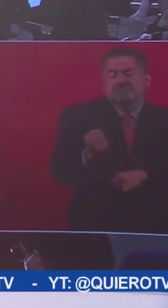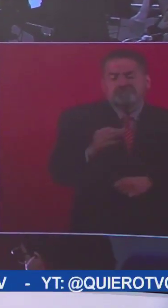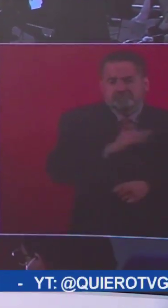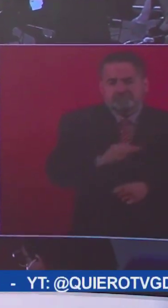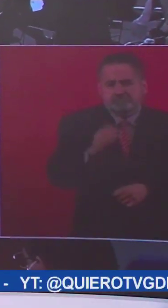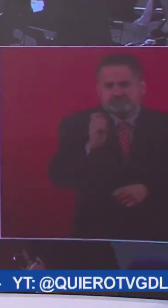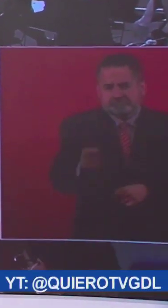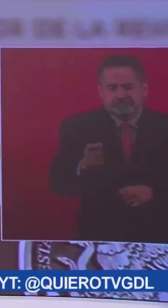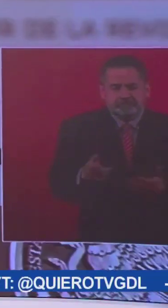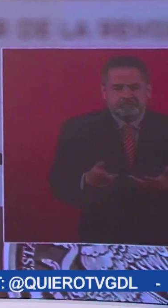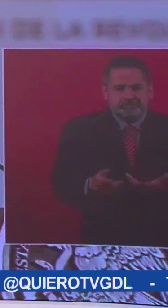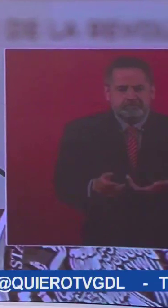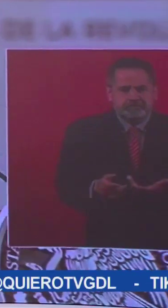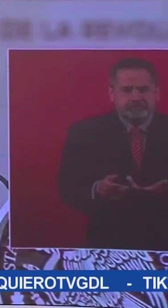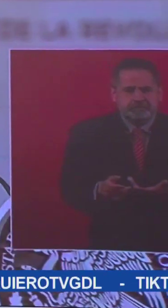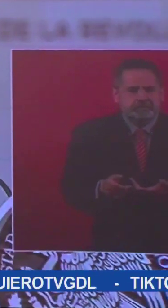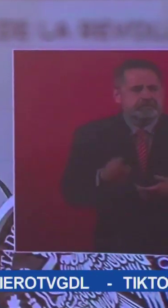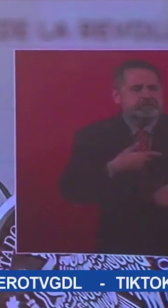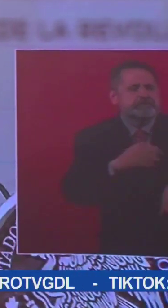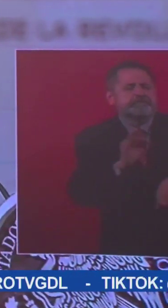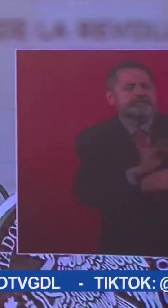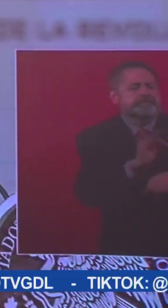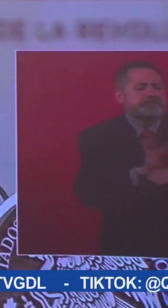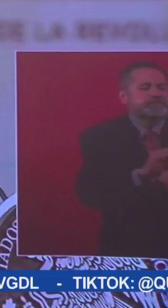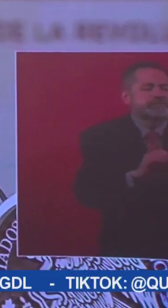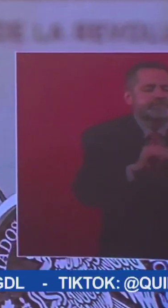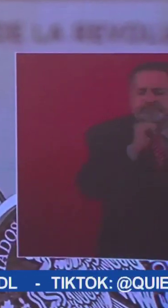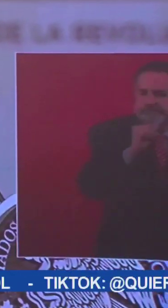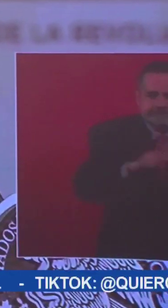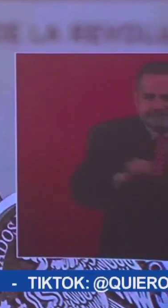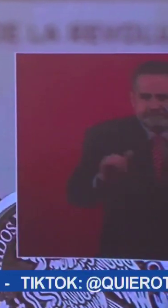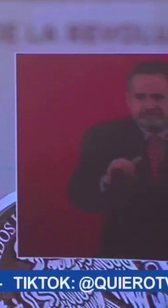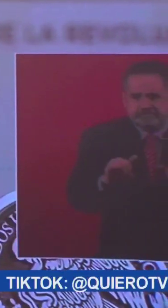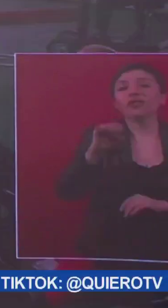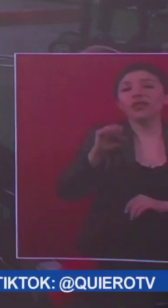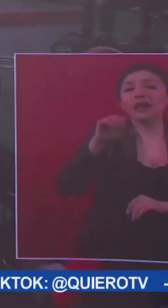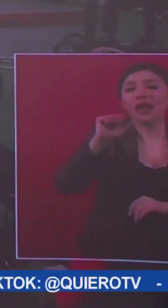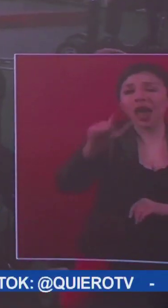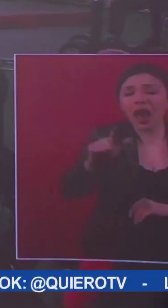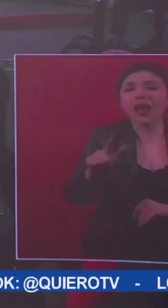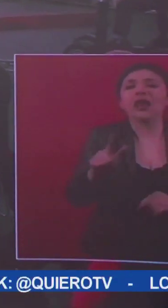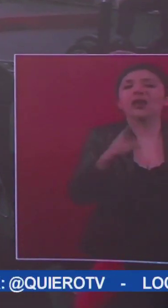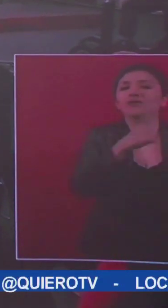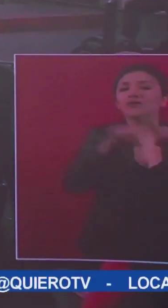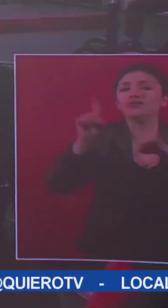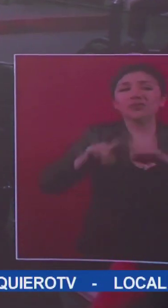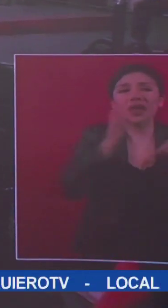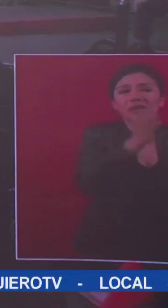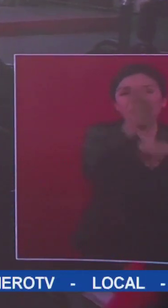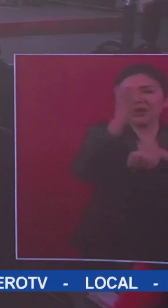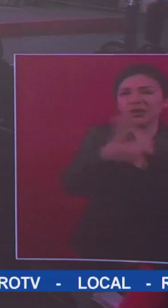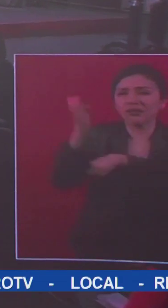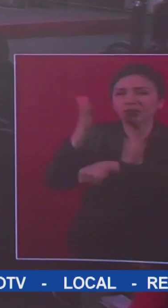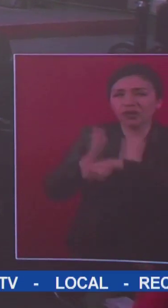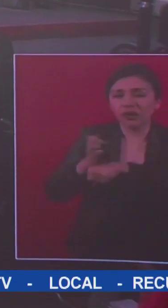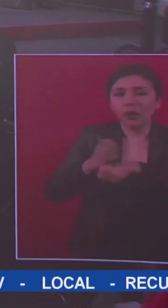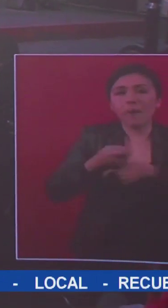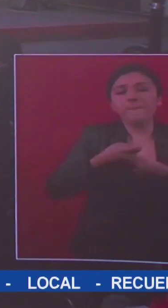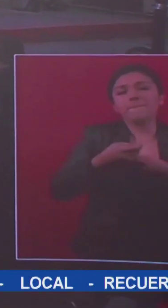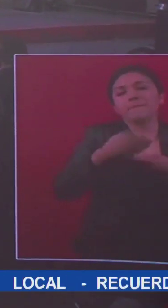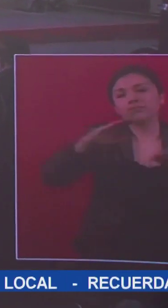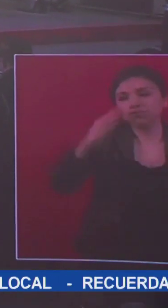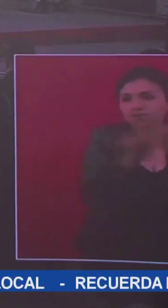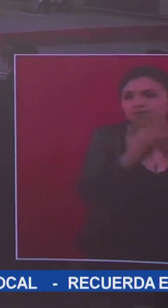una historia personal y se había convertido en un personaje en todo un personaje no de Michoacán sino de todo el país